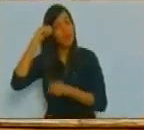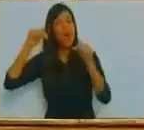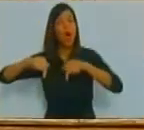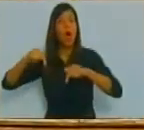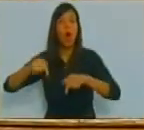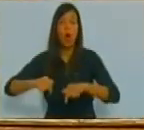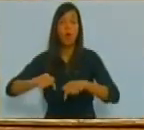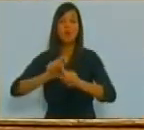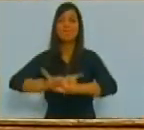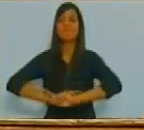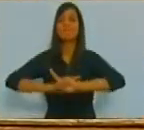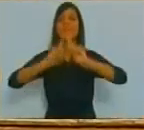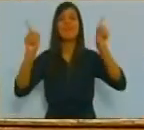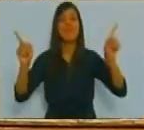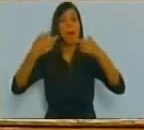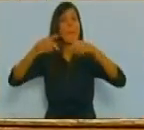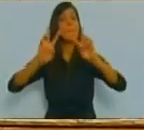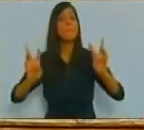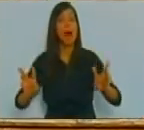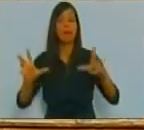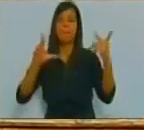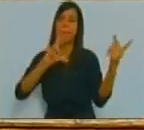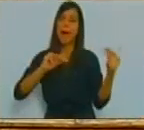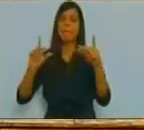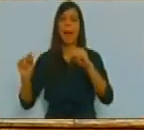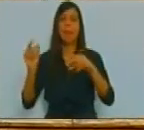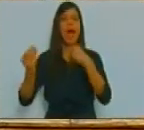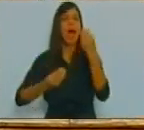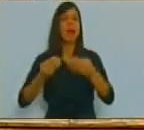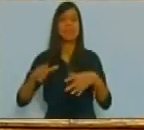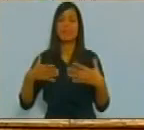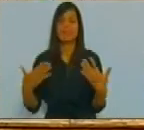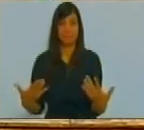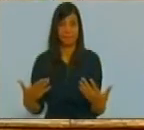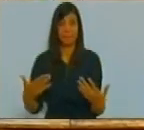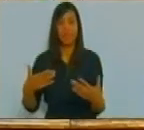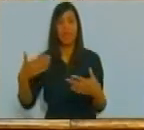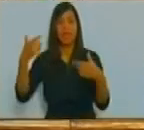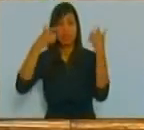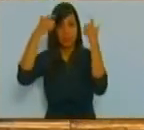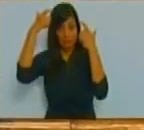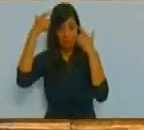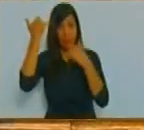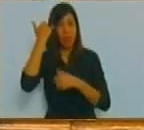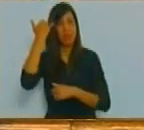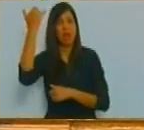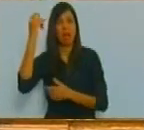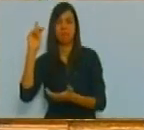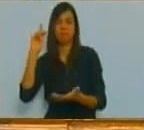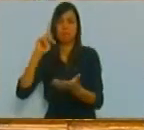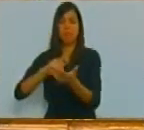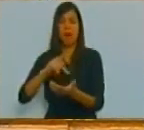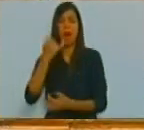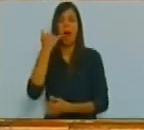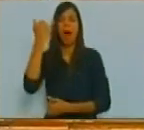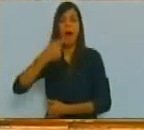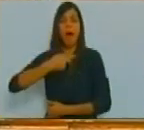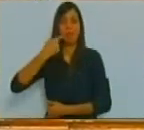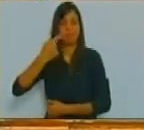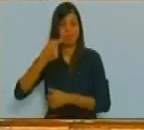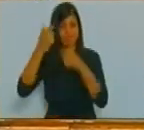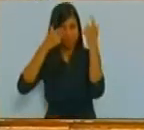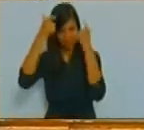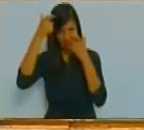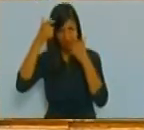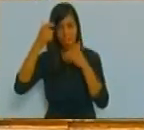acá que solo ha sido posible por el paso de este gigante nuestro comandante eterno